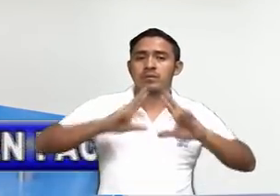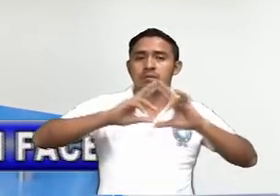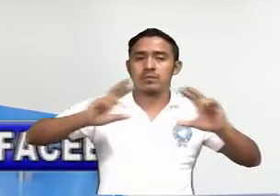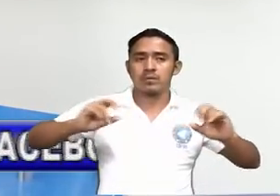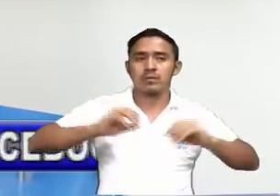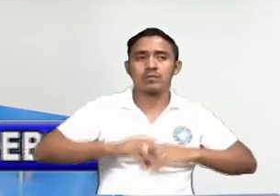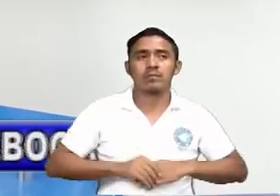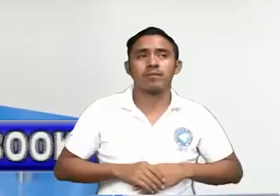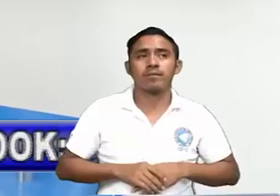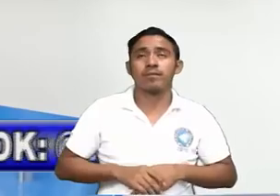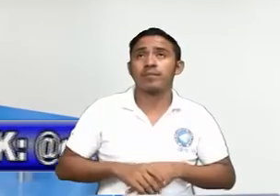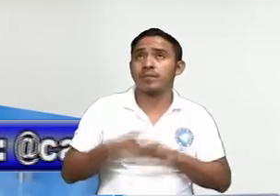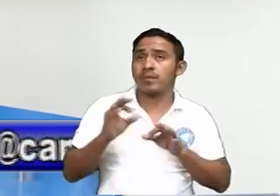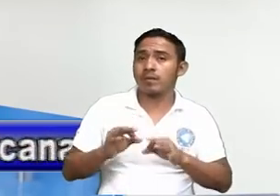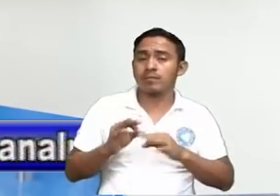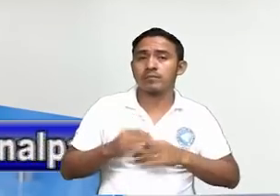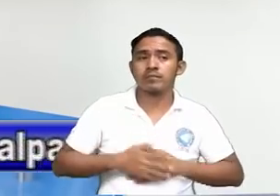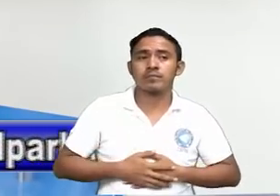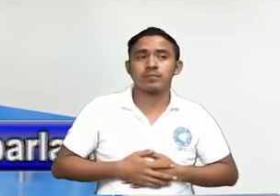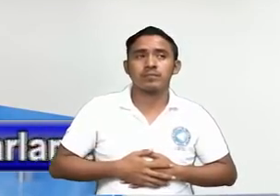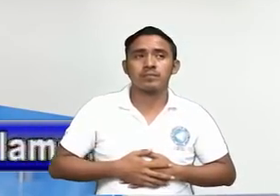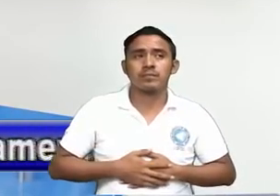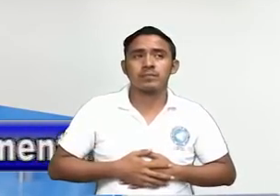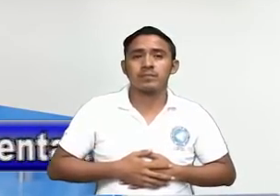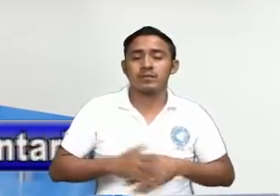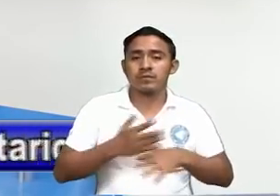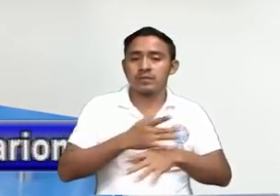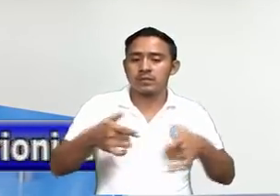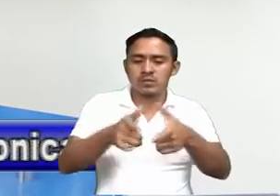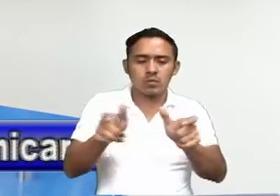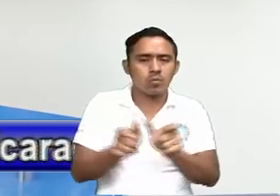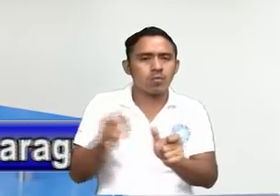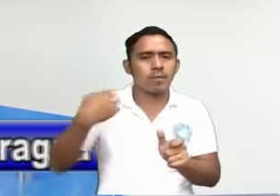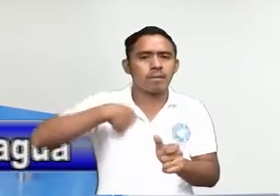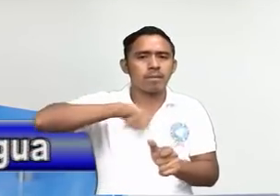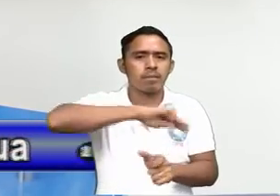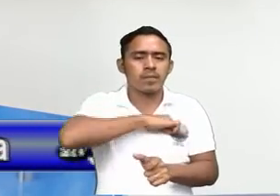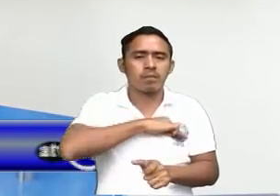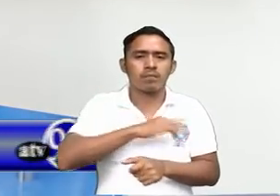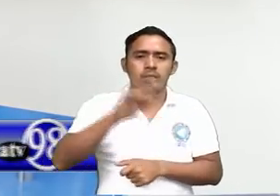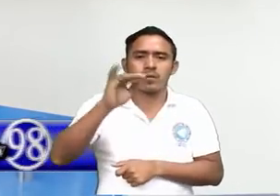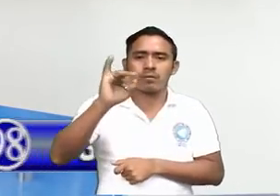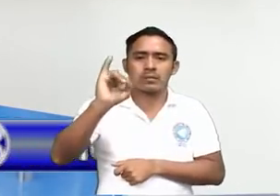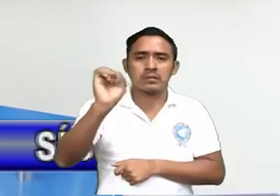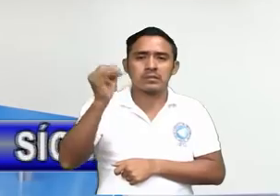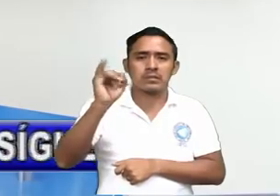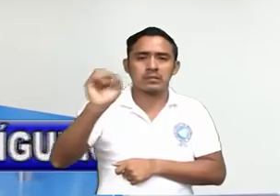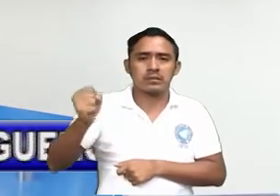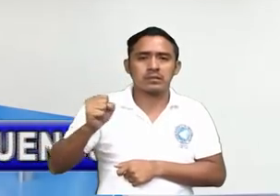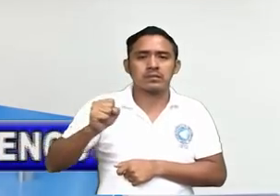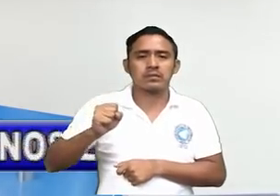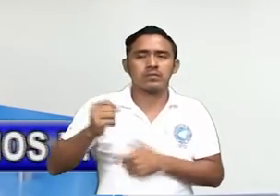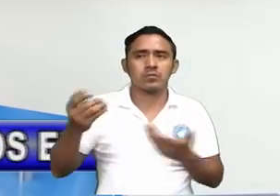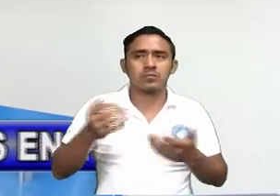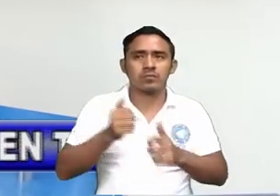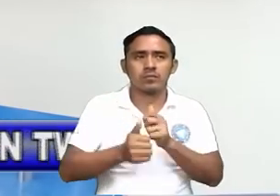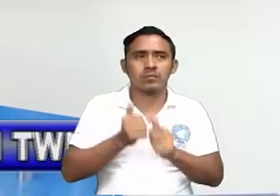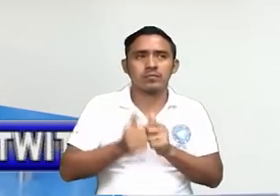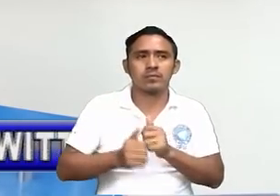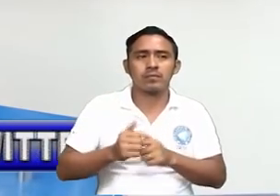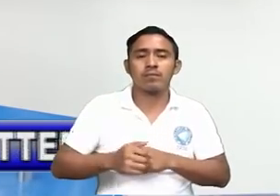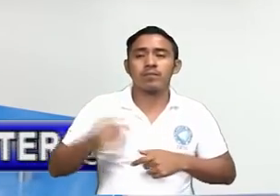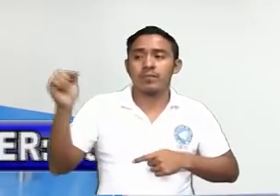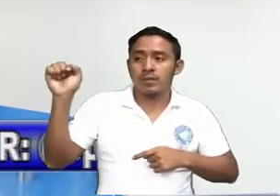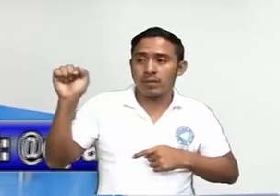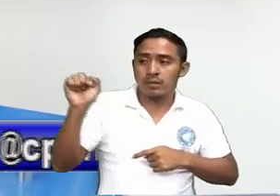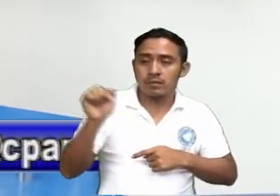país. Precisamente células o personas integrantes a la organización terrorista ISIS transitando